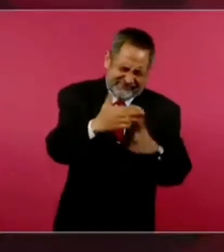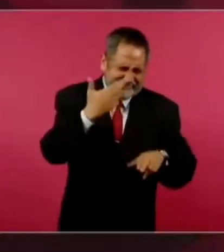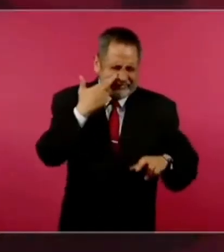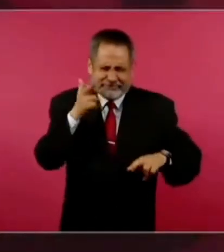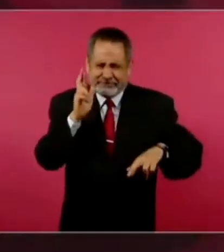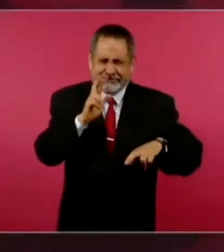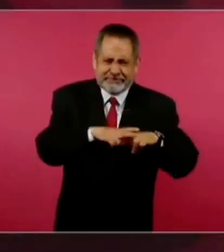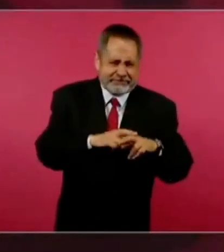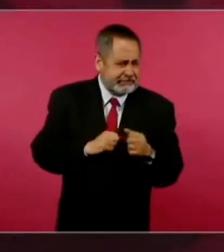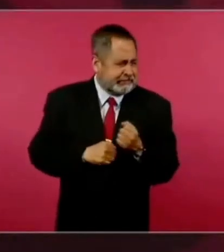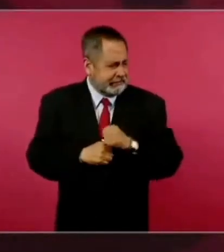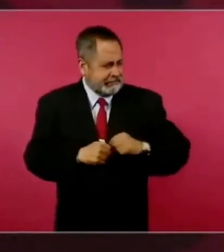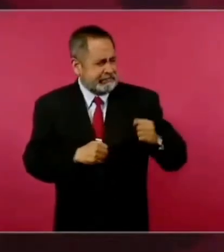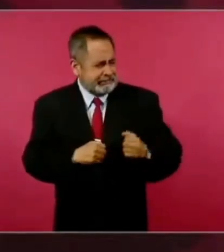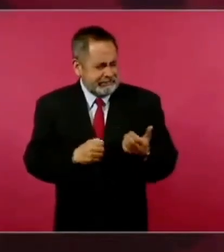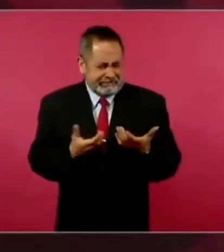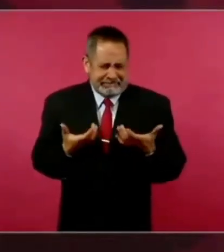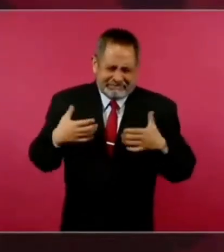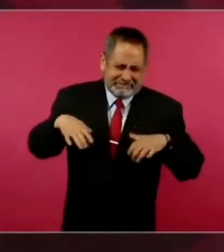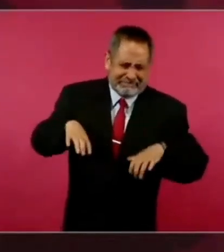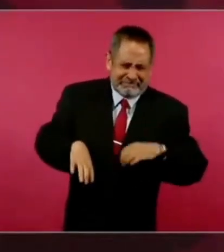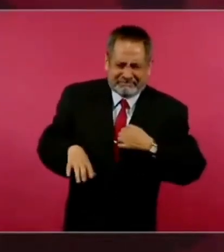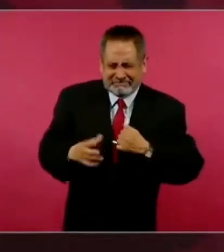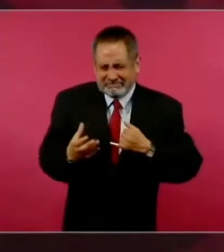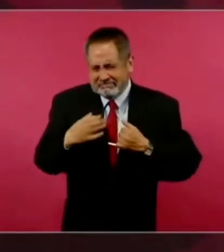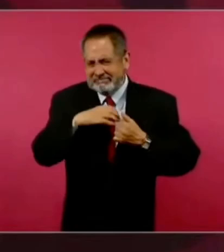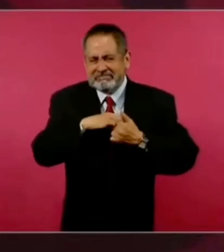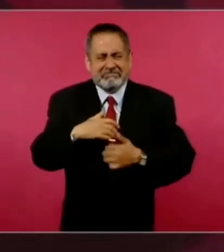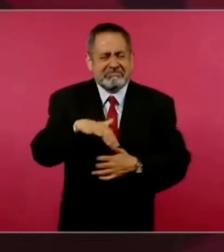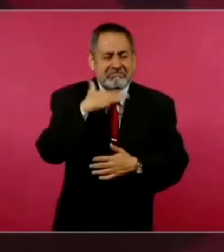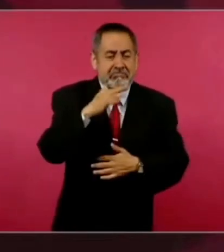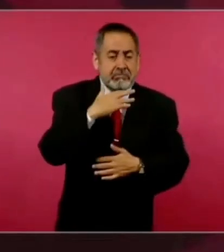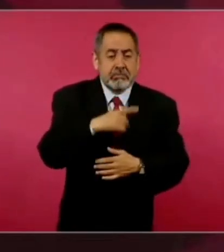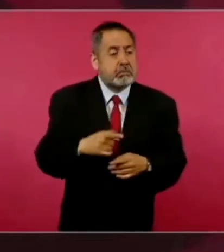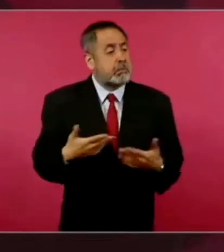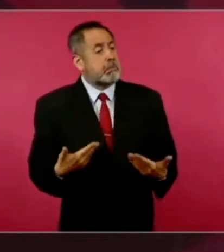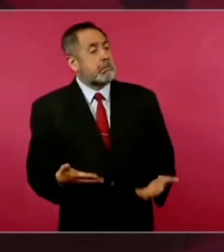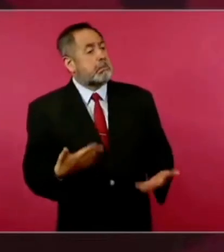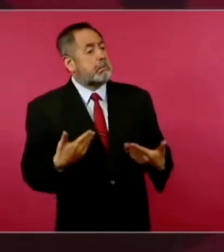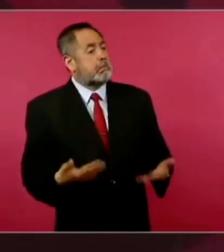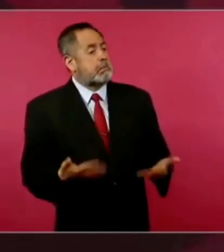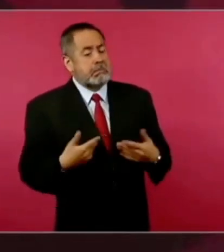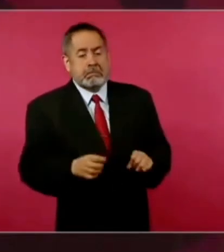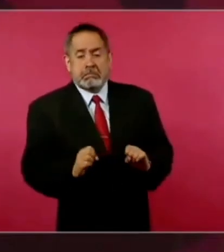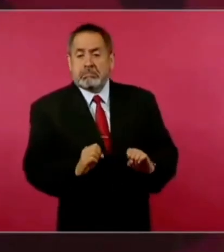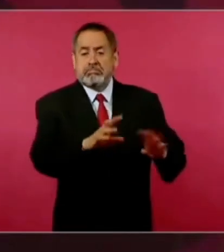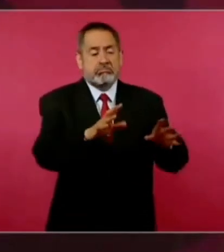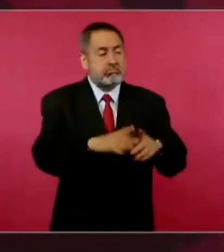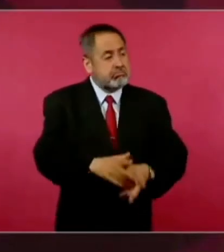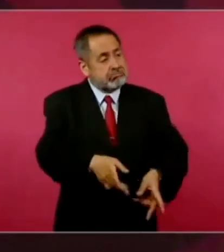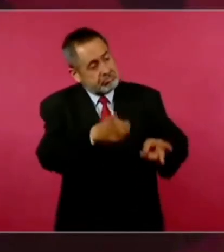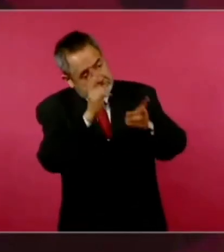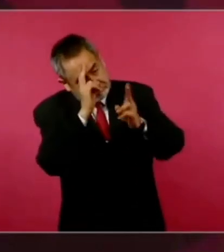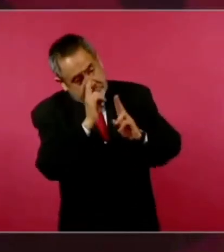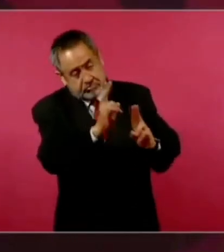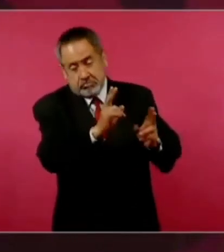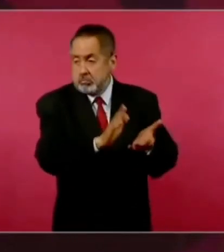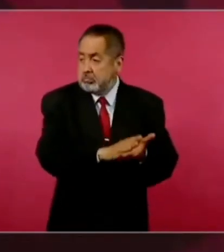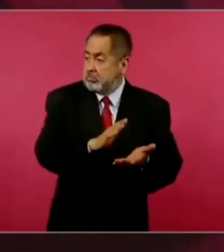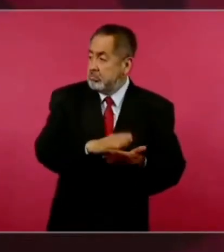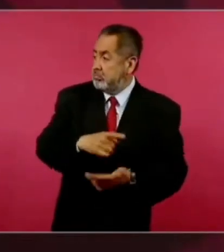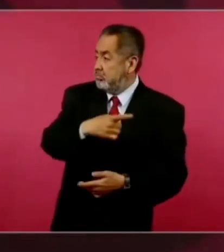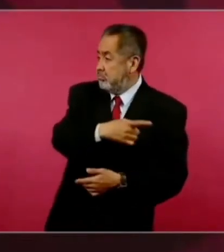traficantes de influencia, políticos corruptos, ni siquiera perdían su respetabilidad.